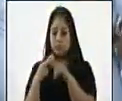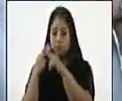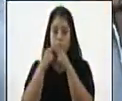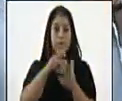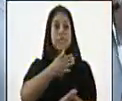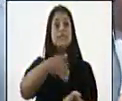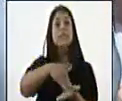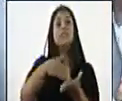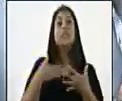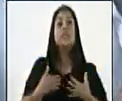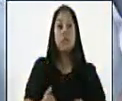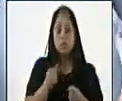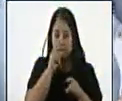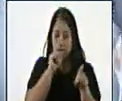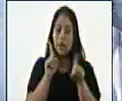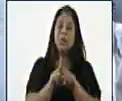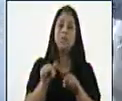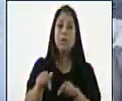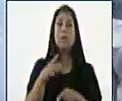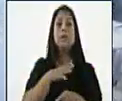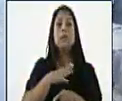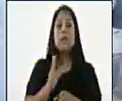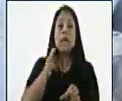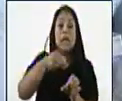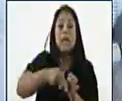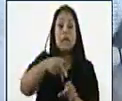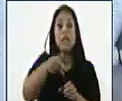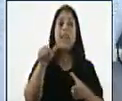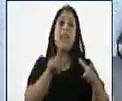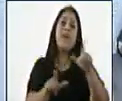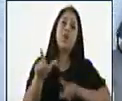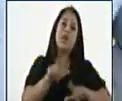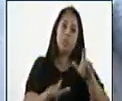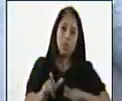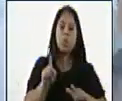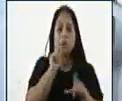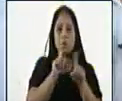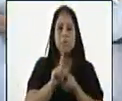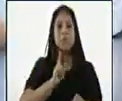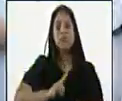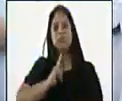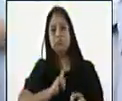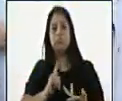que pueda tener un centro de salud que incluso tenga laboratorio de heces, orina y sangre que pueda ayudar a la gente de Santa Lucía, señora.